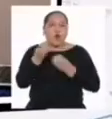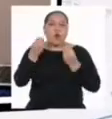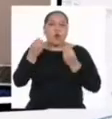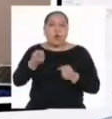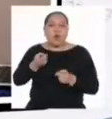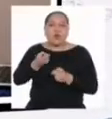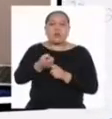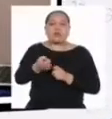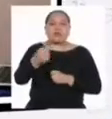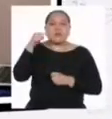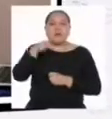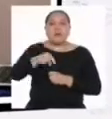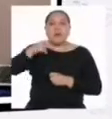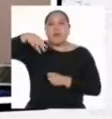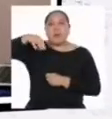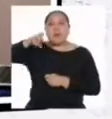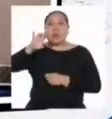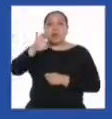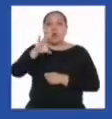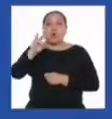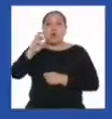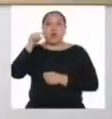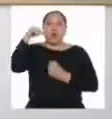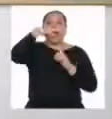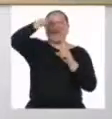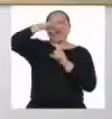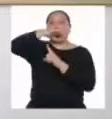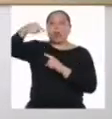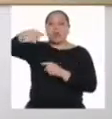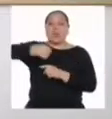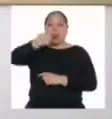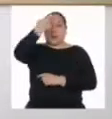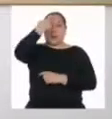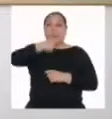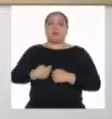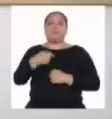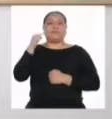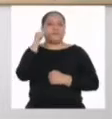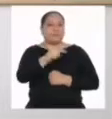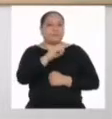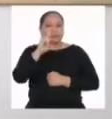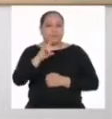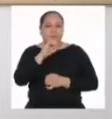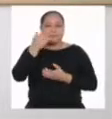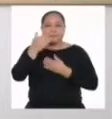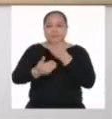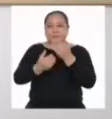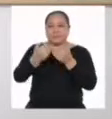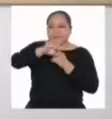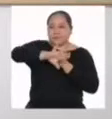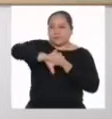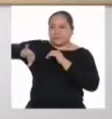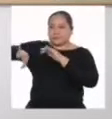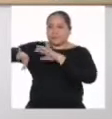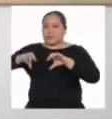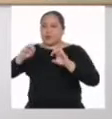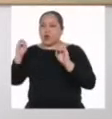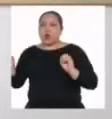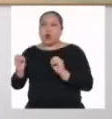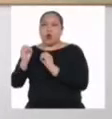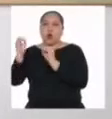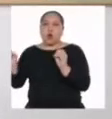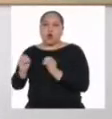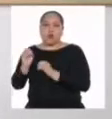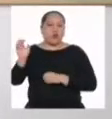al ambiente y a las personas. El mercurio se utiliza en el proceso de separación del oro